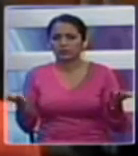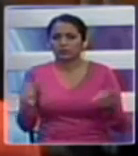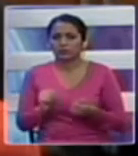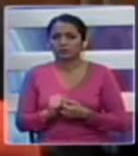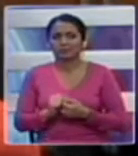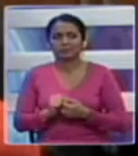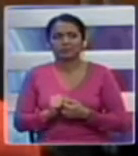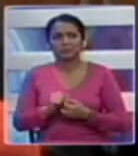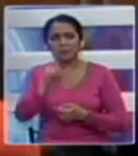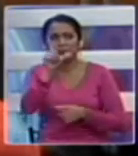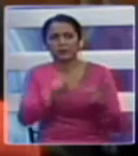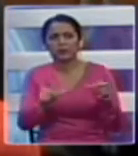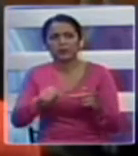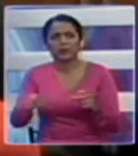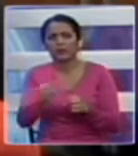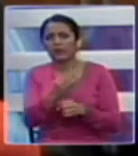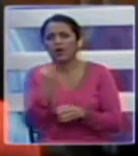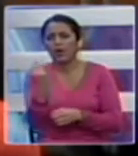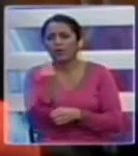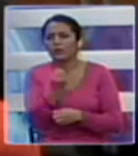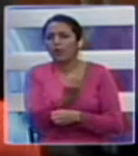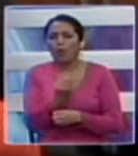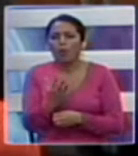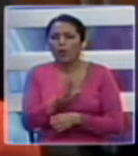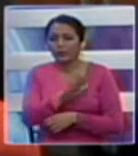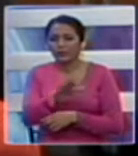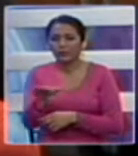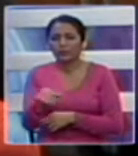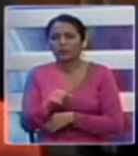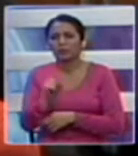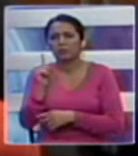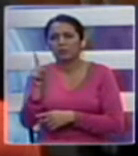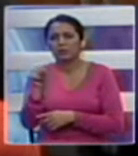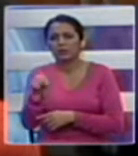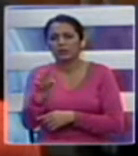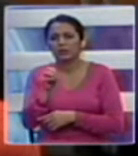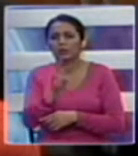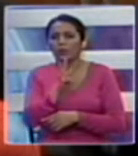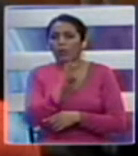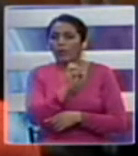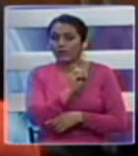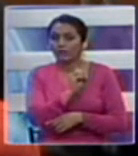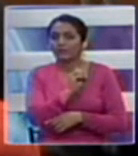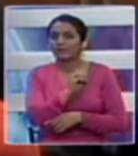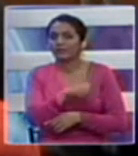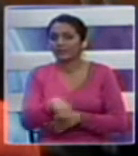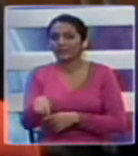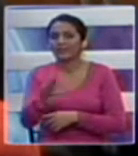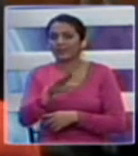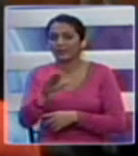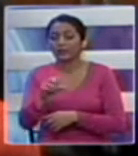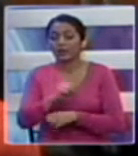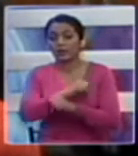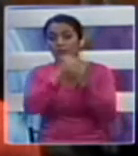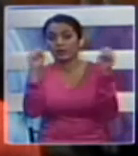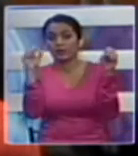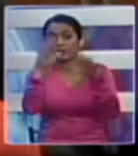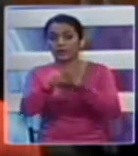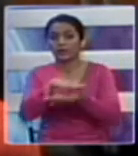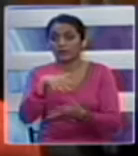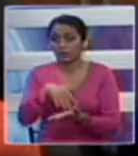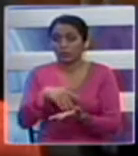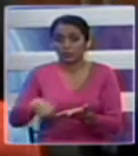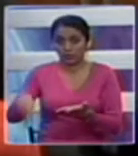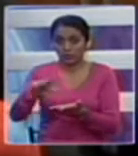de 1.140 estudiantes en la Eugenio Espejo en doble jornada, de igual manera la 16 de abril, y nuestra